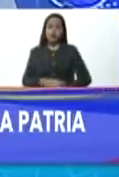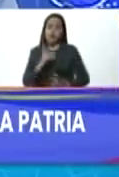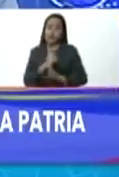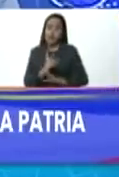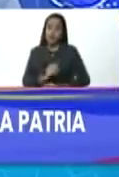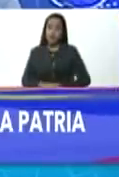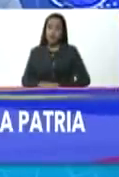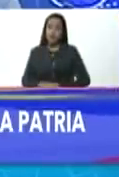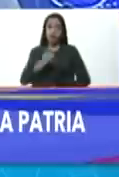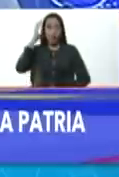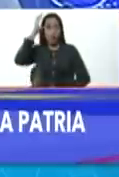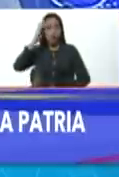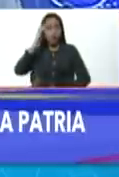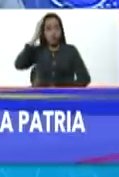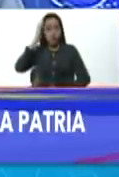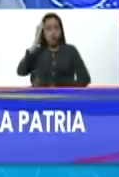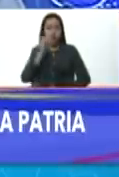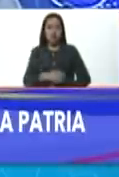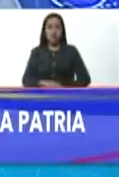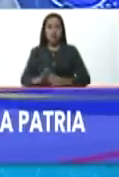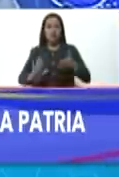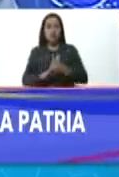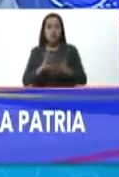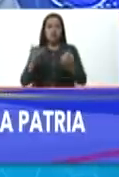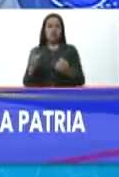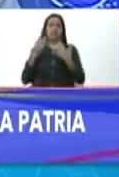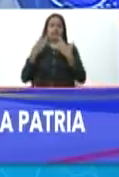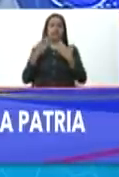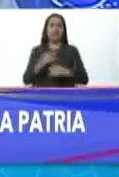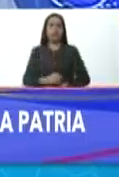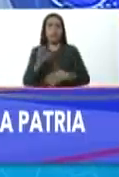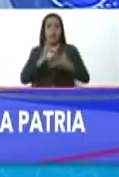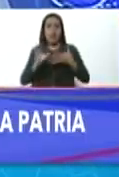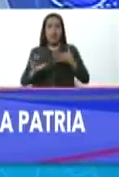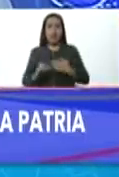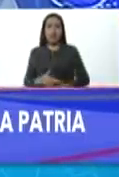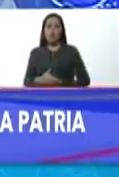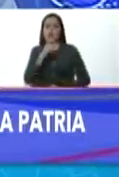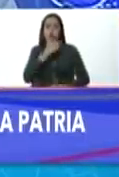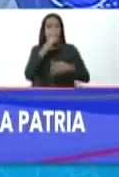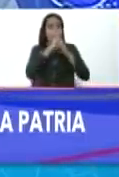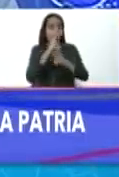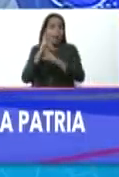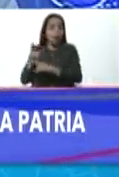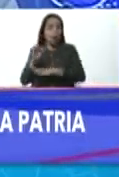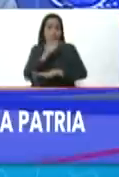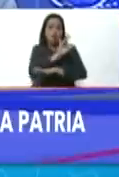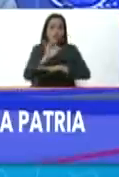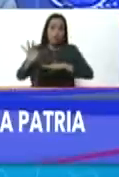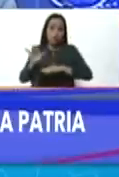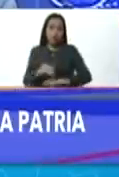tener conciencia plena que un virus de estas características no respeta fronteras